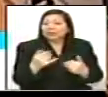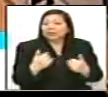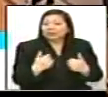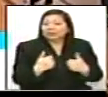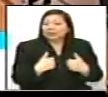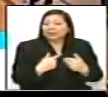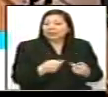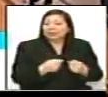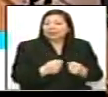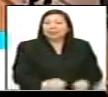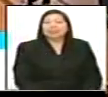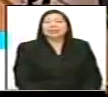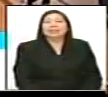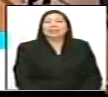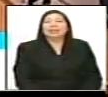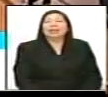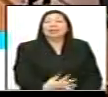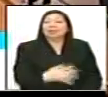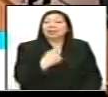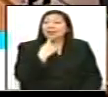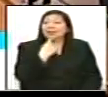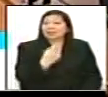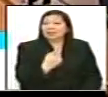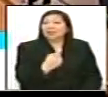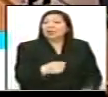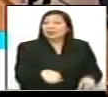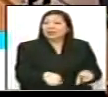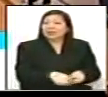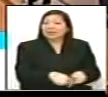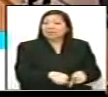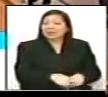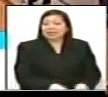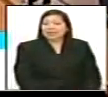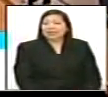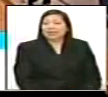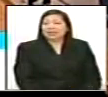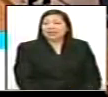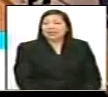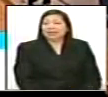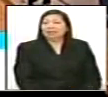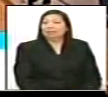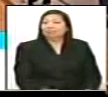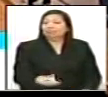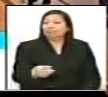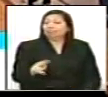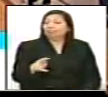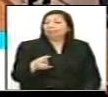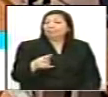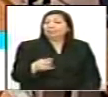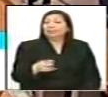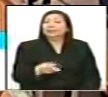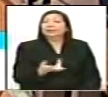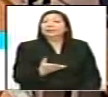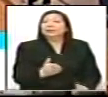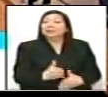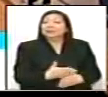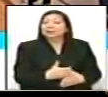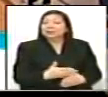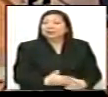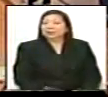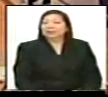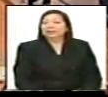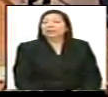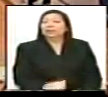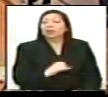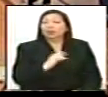los mecanismos de cuota es como ya lo mencionó Diana también, el incremento de la participación.